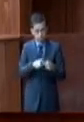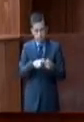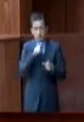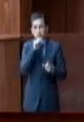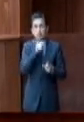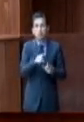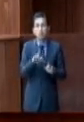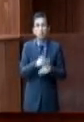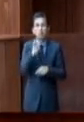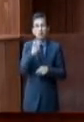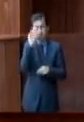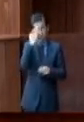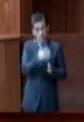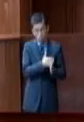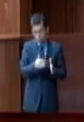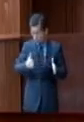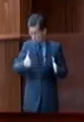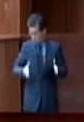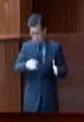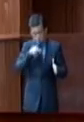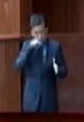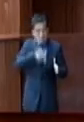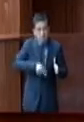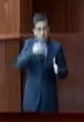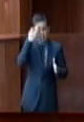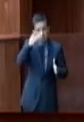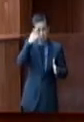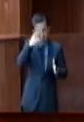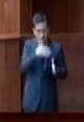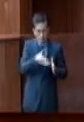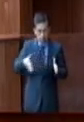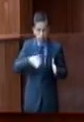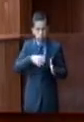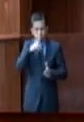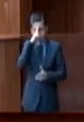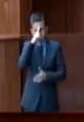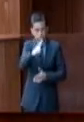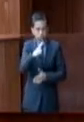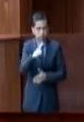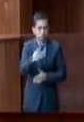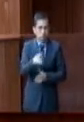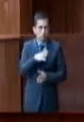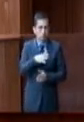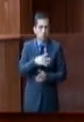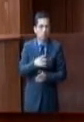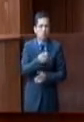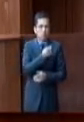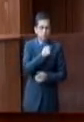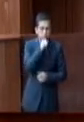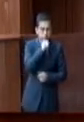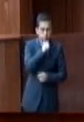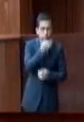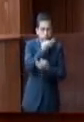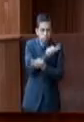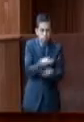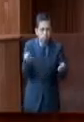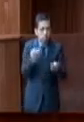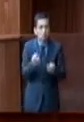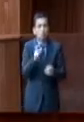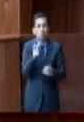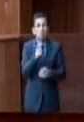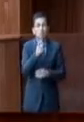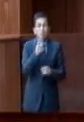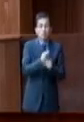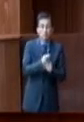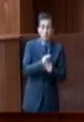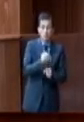temporalidad en la que se emite el comunicado es justo durante el tiempo de campañas fue el fue publicado el primero de